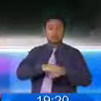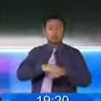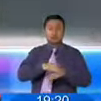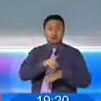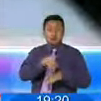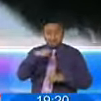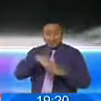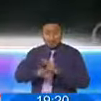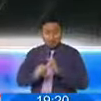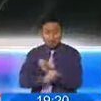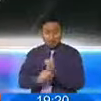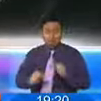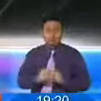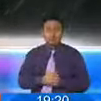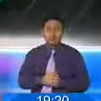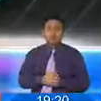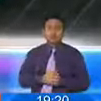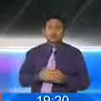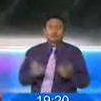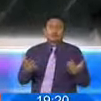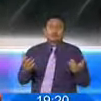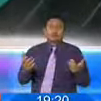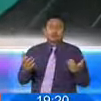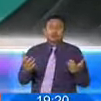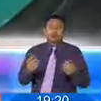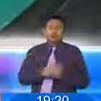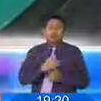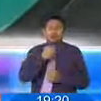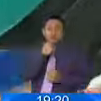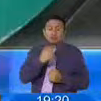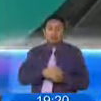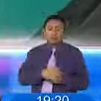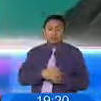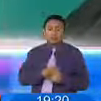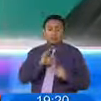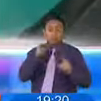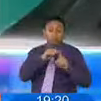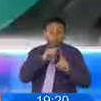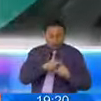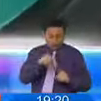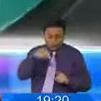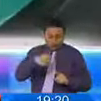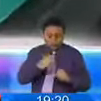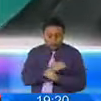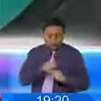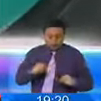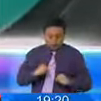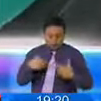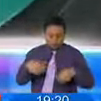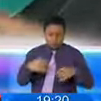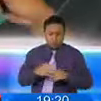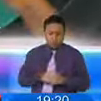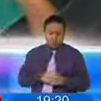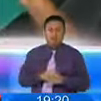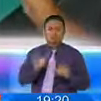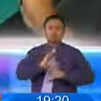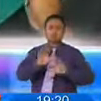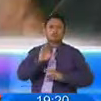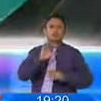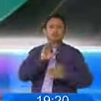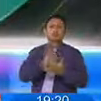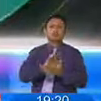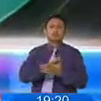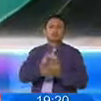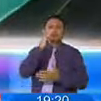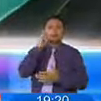bomba. Terrible, no, ¿sabes qué? En el chat pusieron que había la amenaza de bomba y después de que ya había metido a los